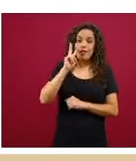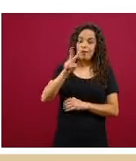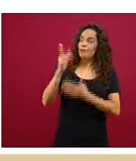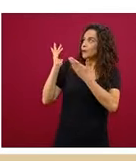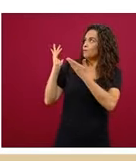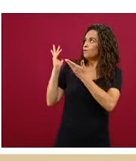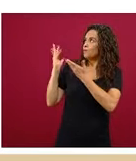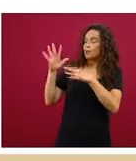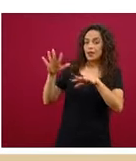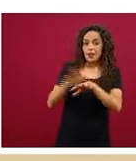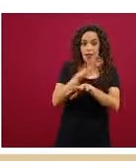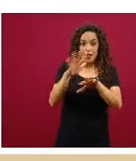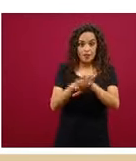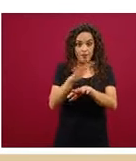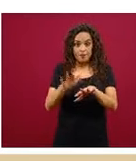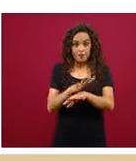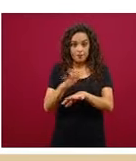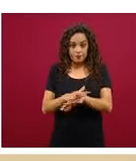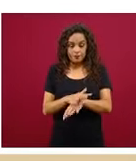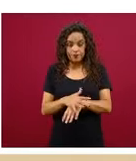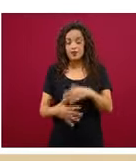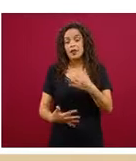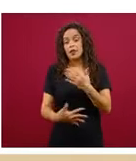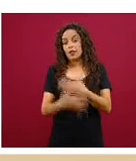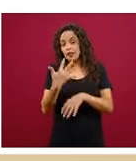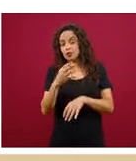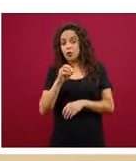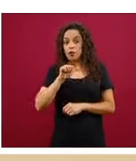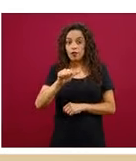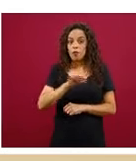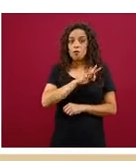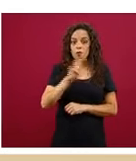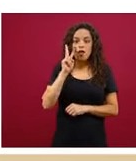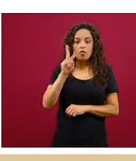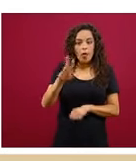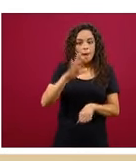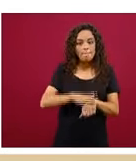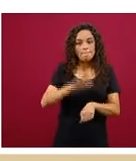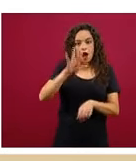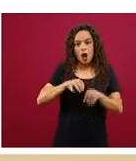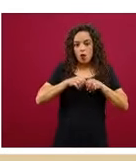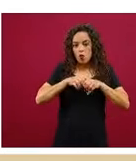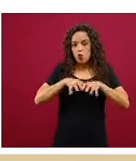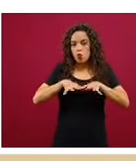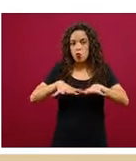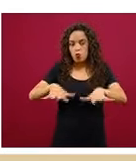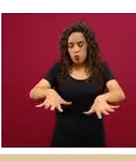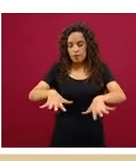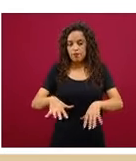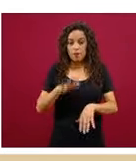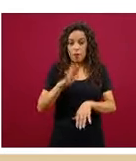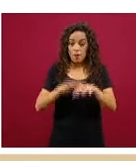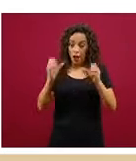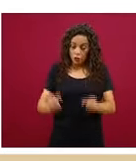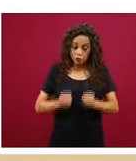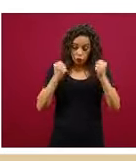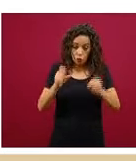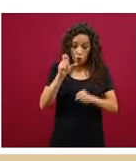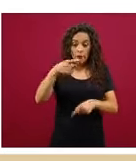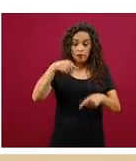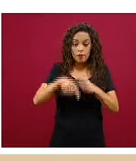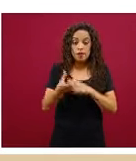colindantes. Prácticamente en la semana 15-16 es cuando hay un poco más ya de dispersión. La intensidad empieza prácticamente en la